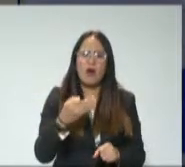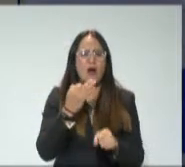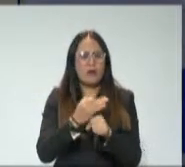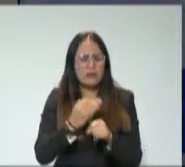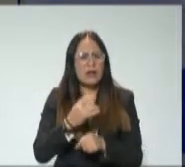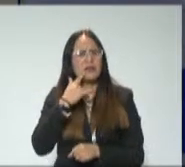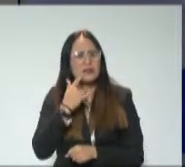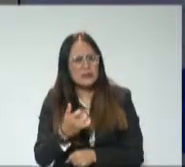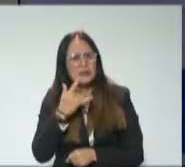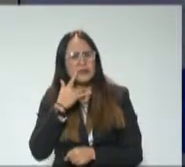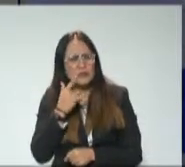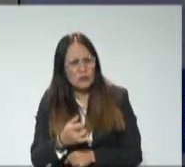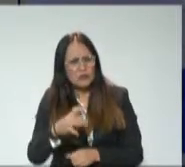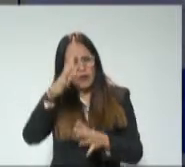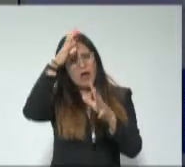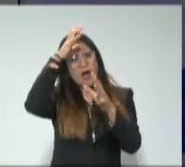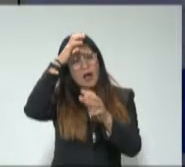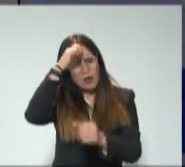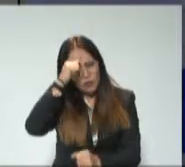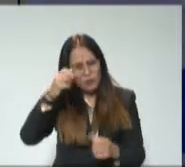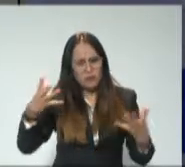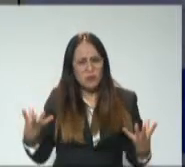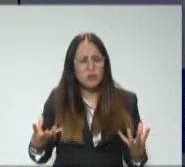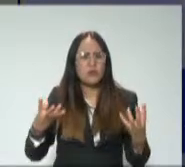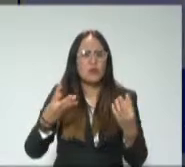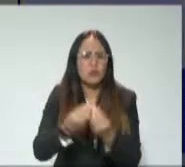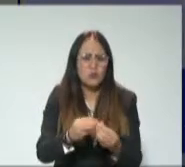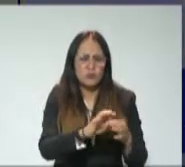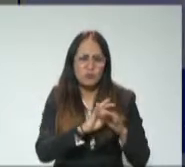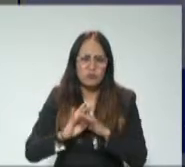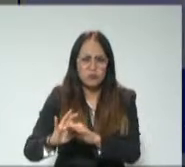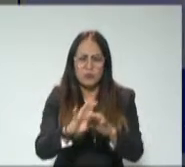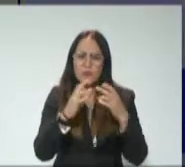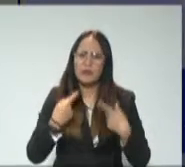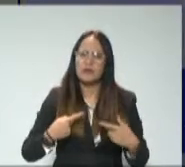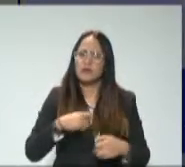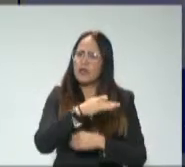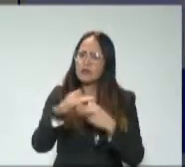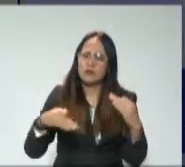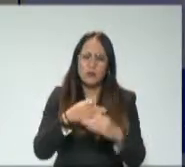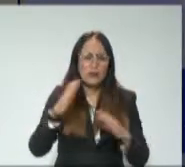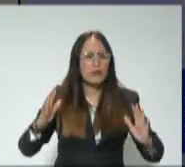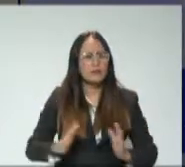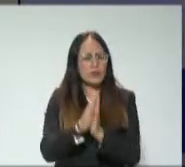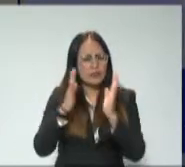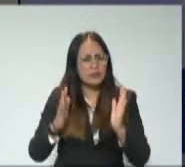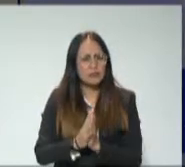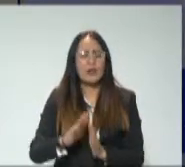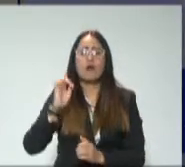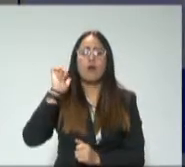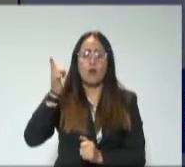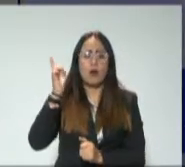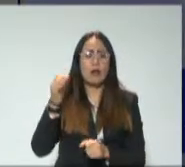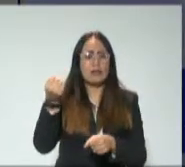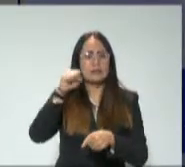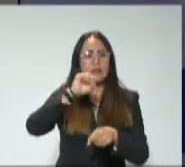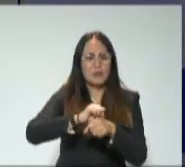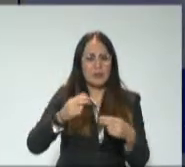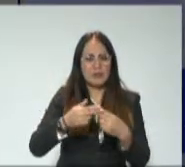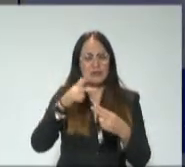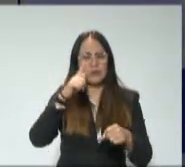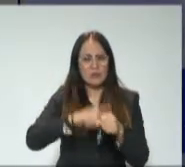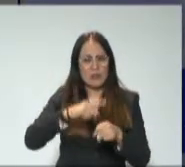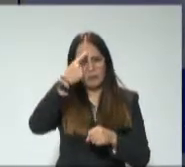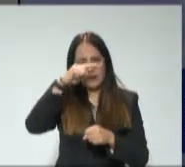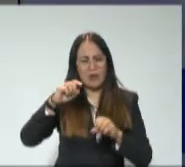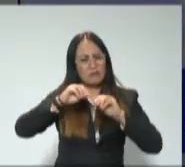incluyente plural feminista y democrático Espero que en esta semana Nacional de la transparencia se establezcan